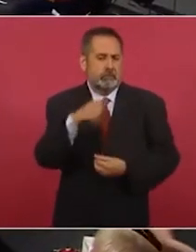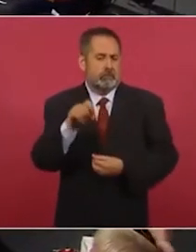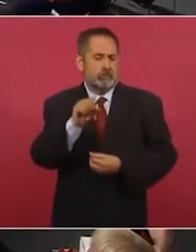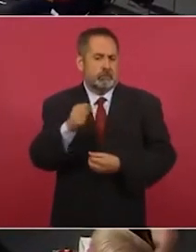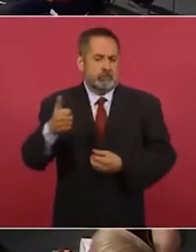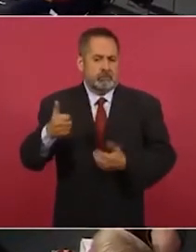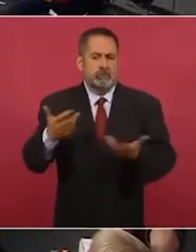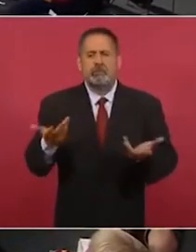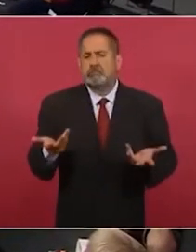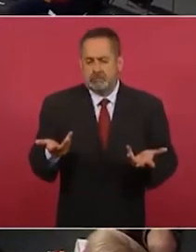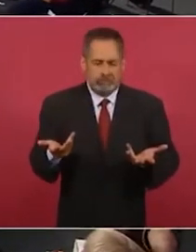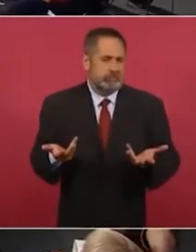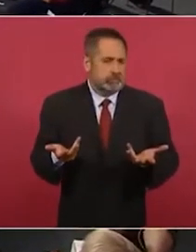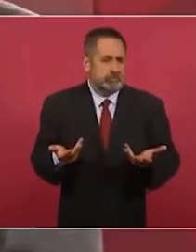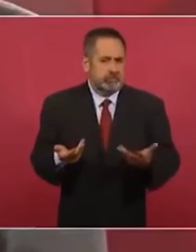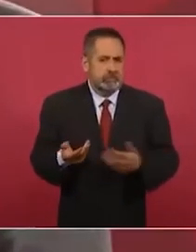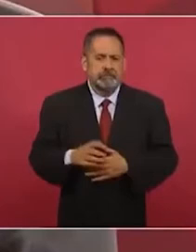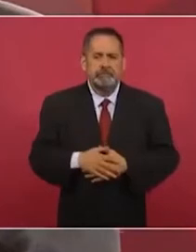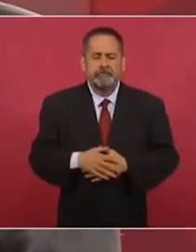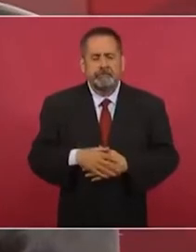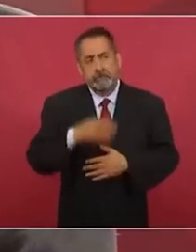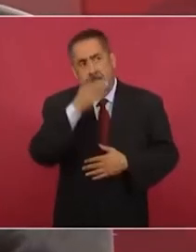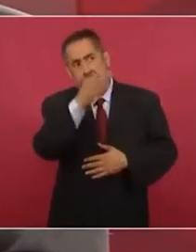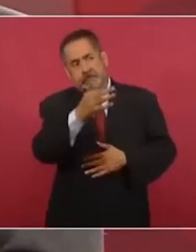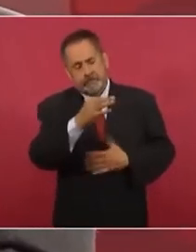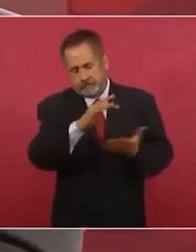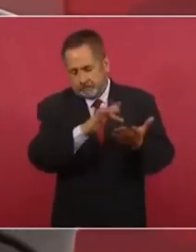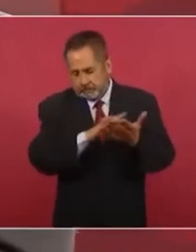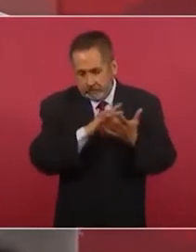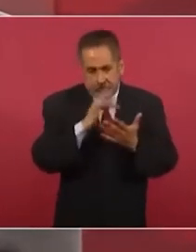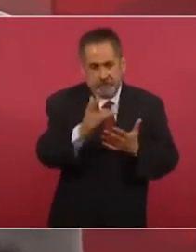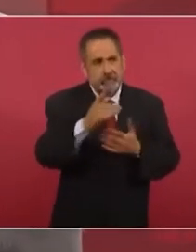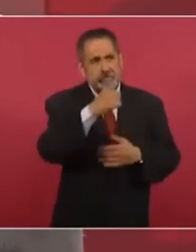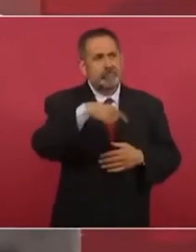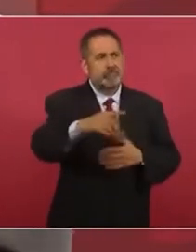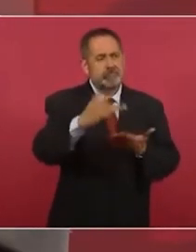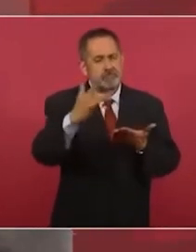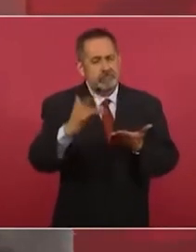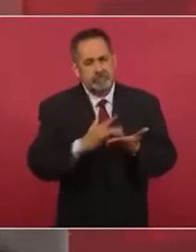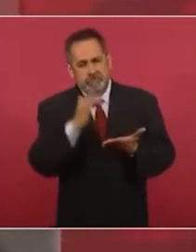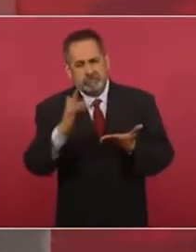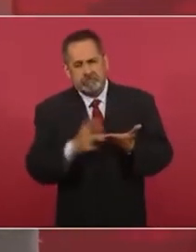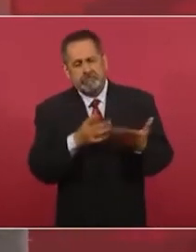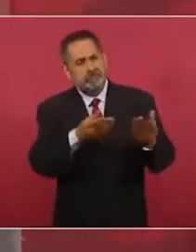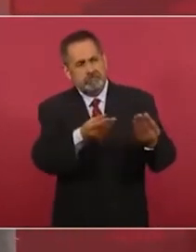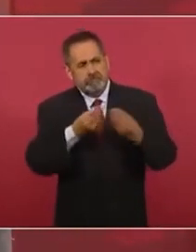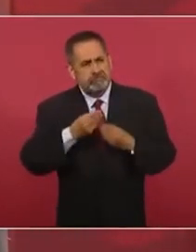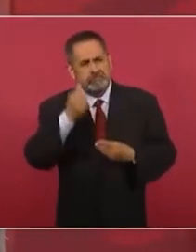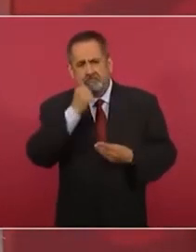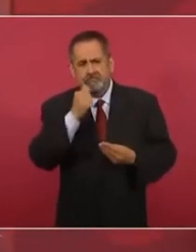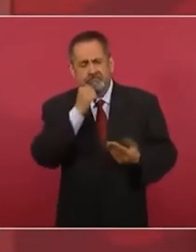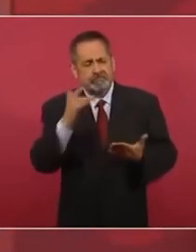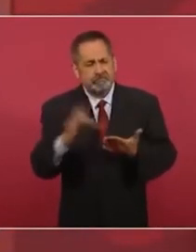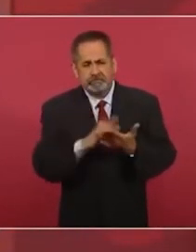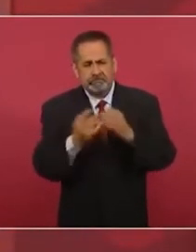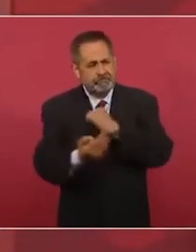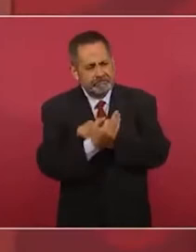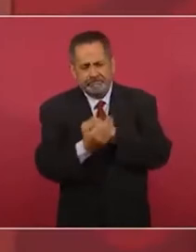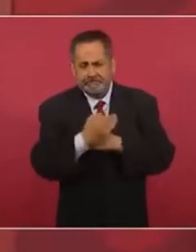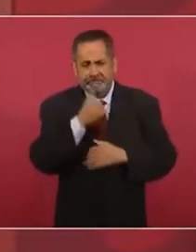Entonces, que muchas gracias por todo el apoyo que recibimos,